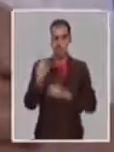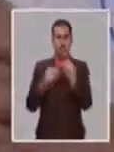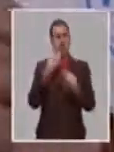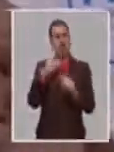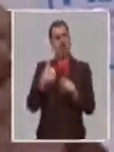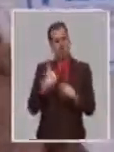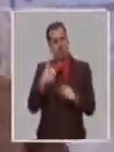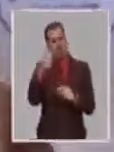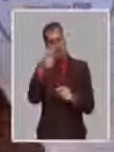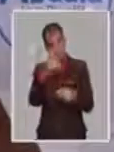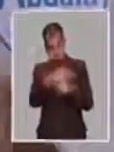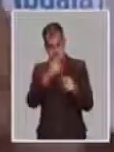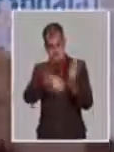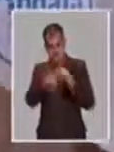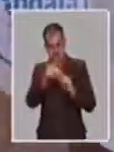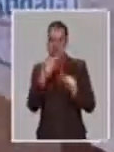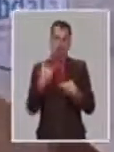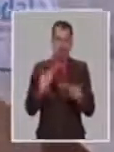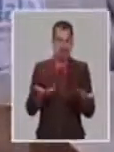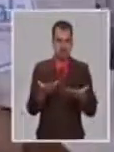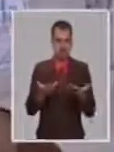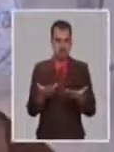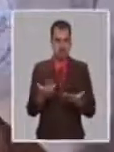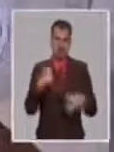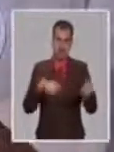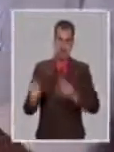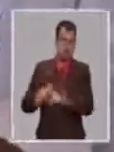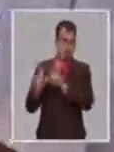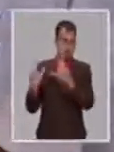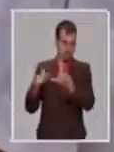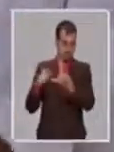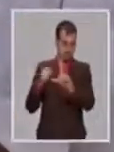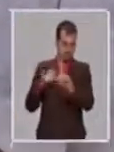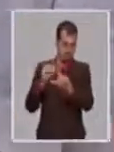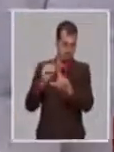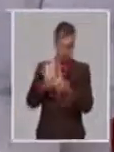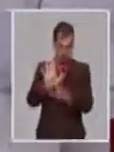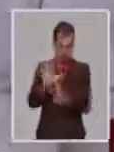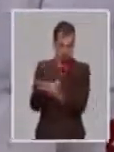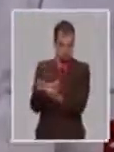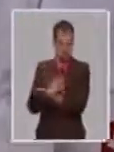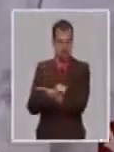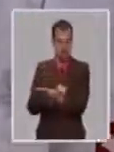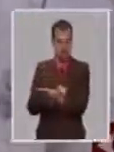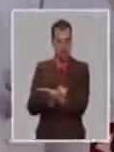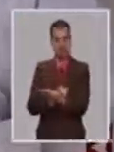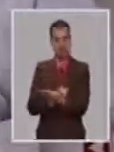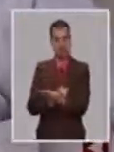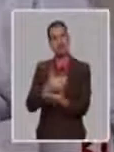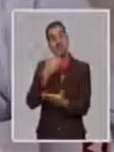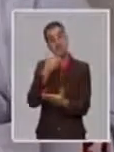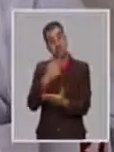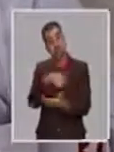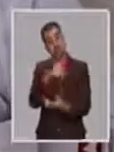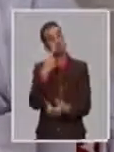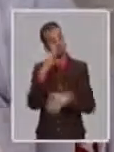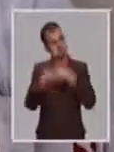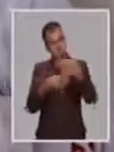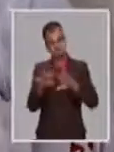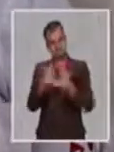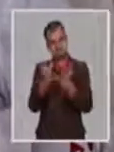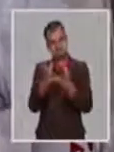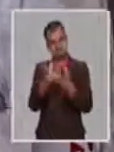la primera lámina ahora en relación con el fase 3. Realmente, bueno, primero es un gusto siempre escuchar a la doctora María Eugenia,